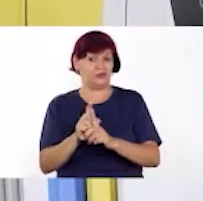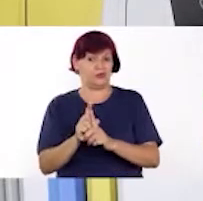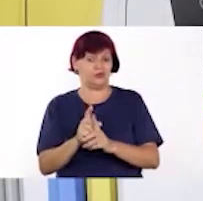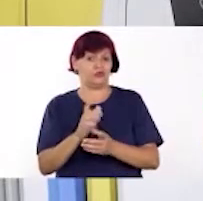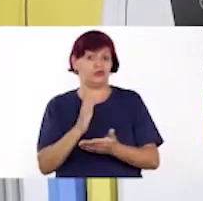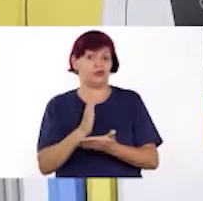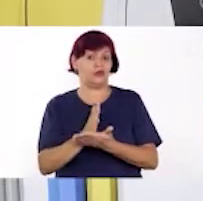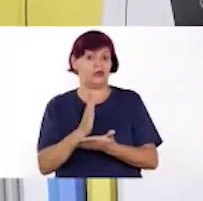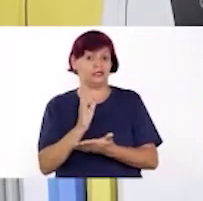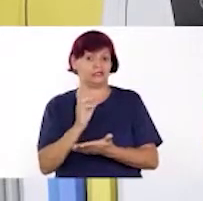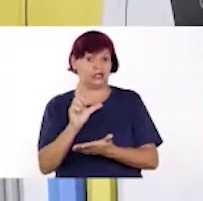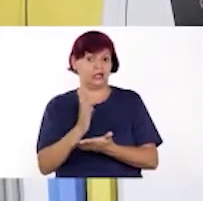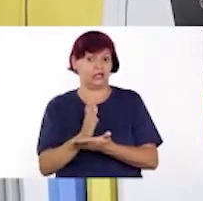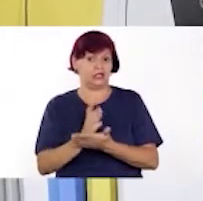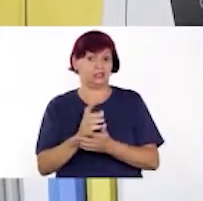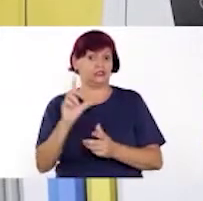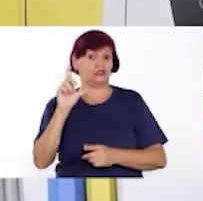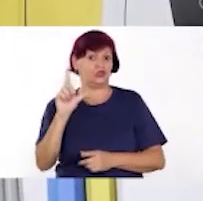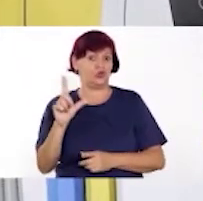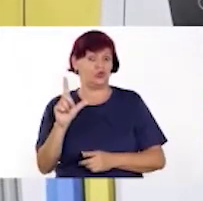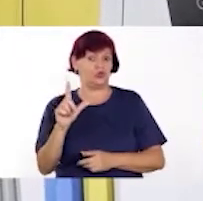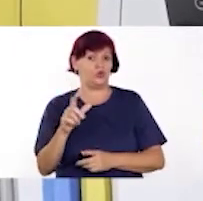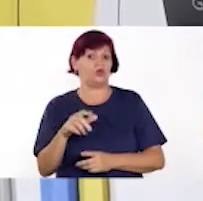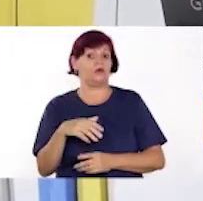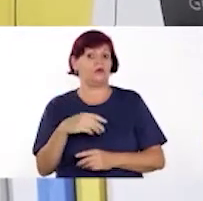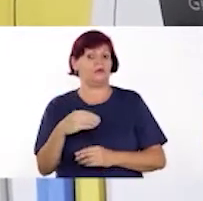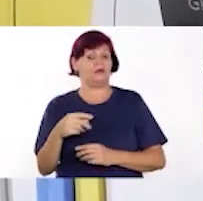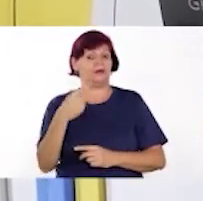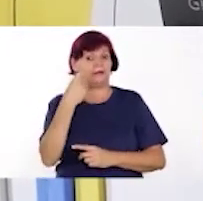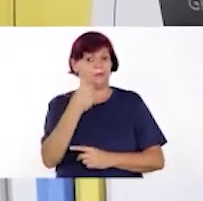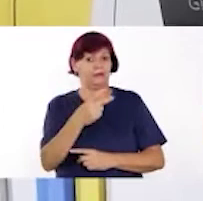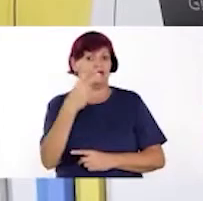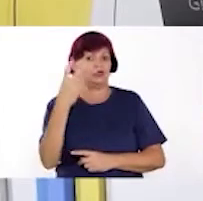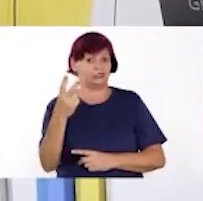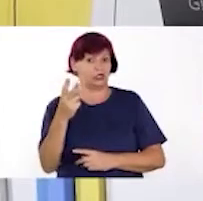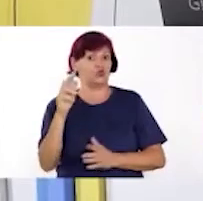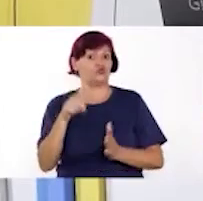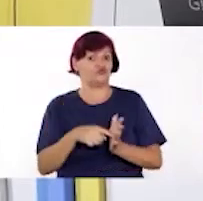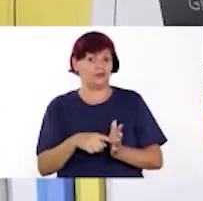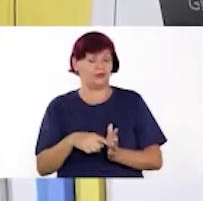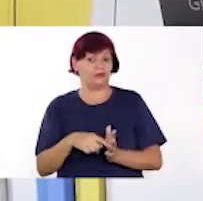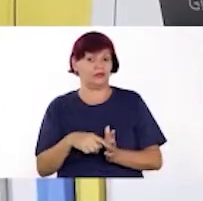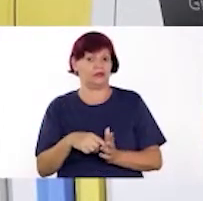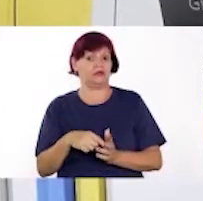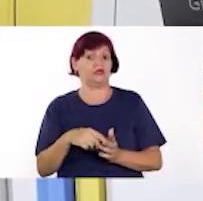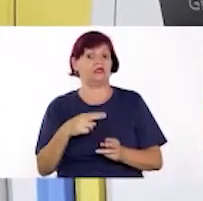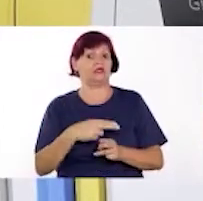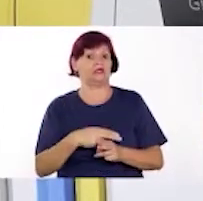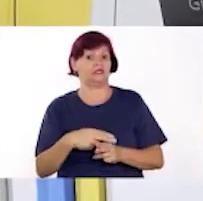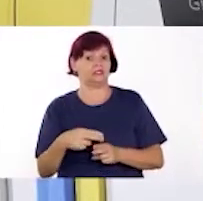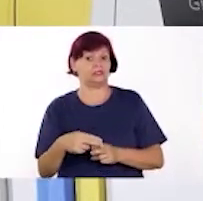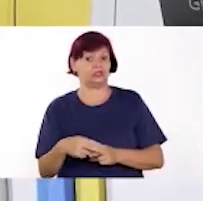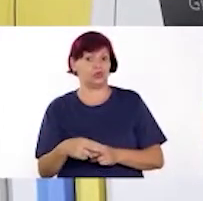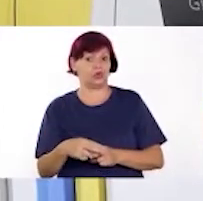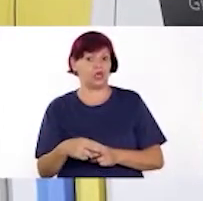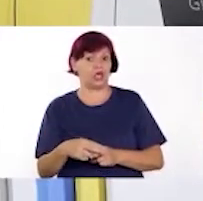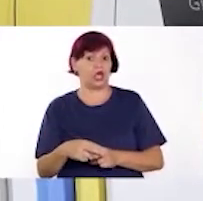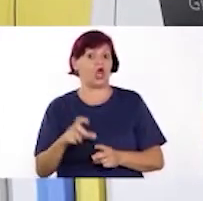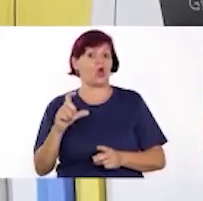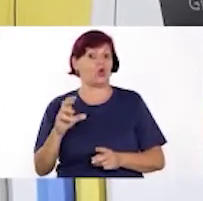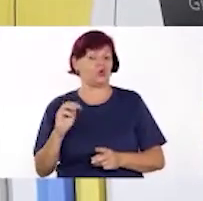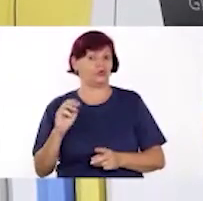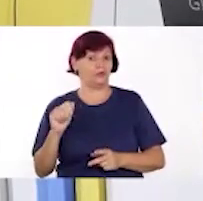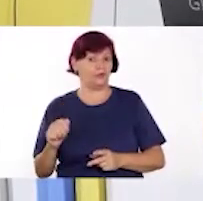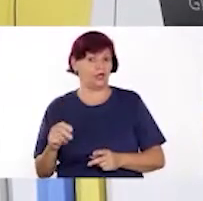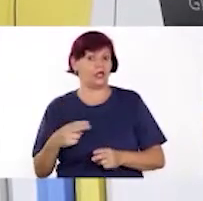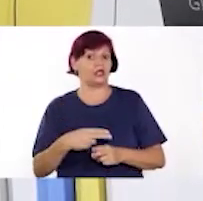las clases de los lunes serán para primero y segundo semestre, es decir, Historia Contemporánea e